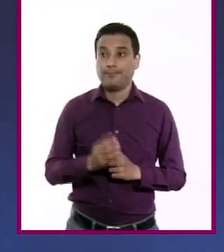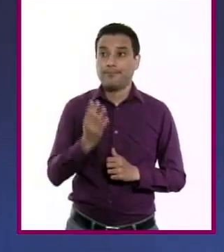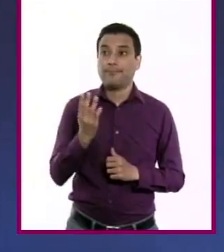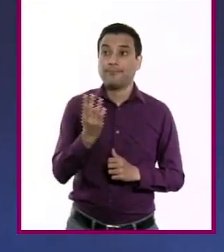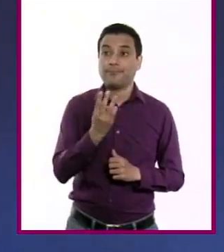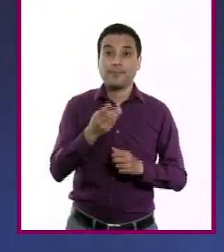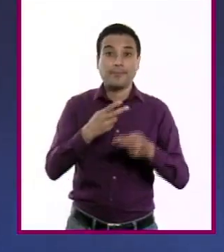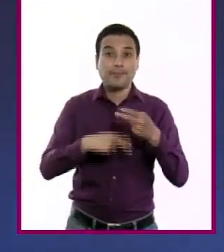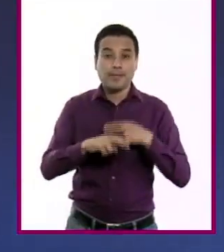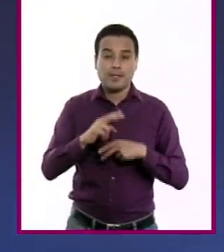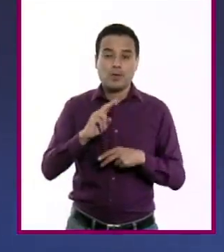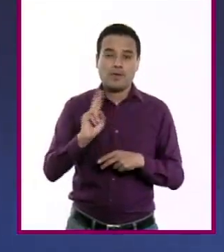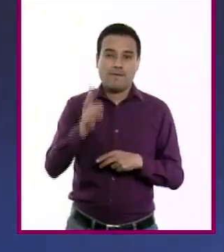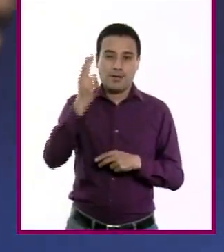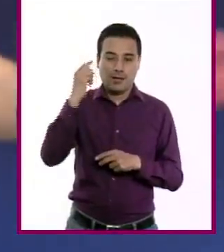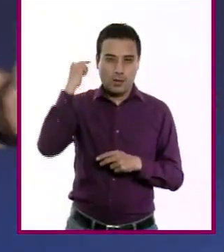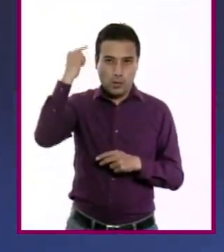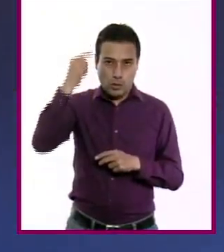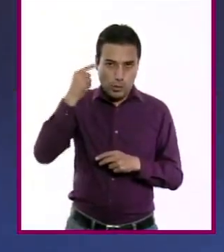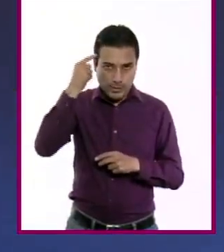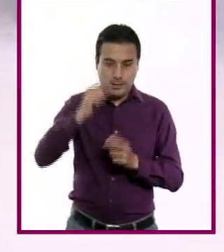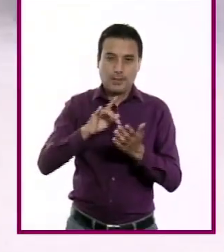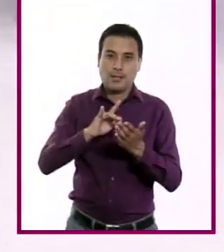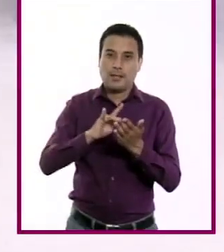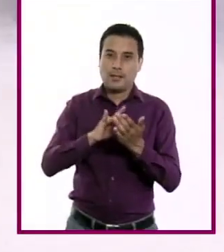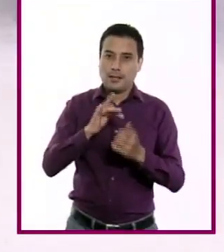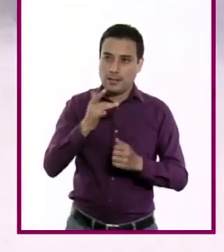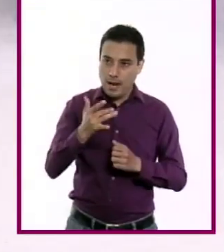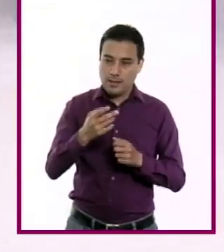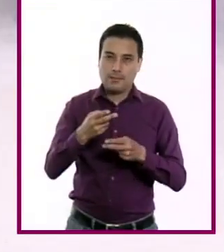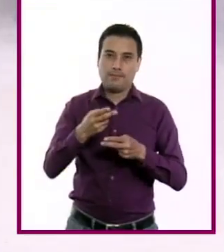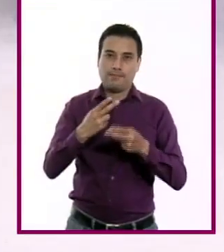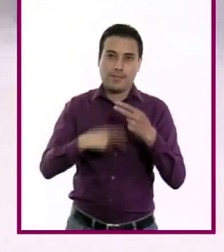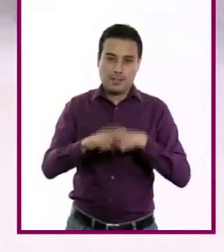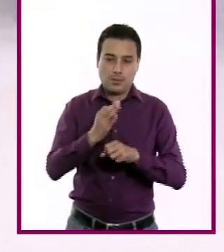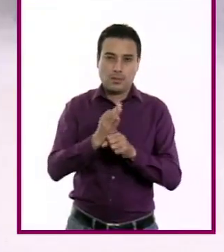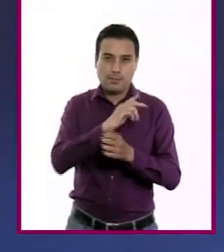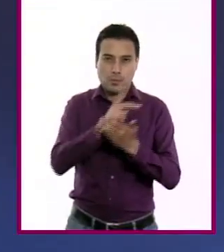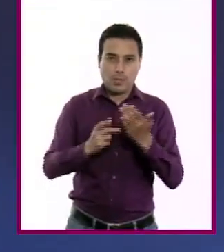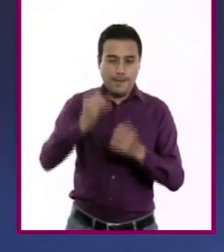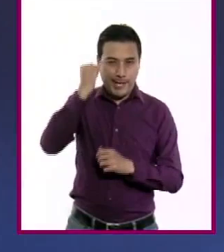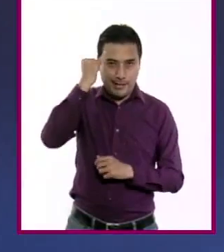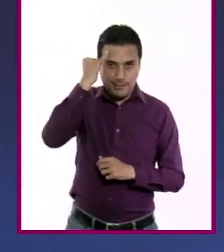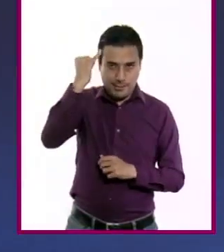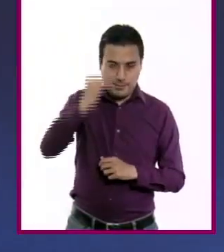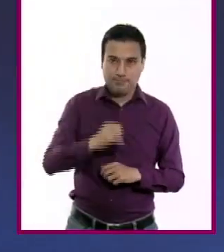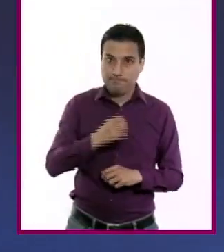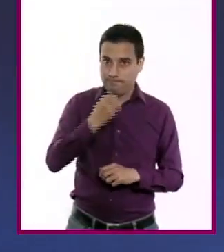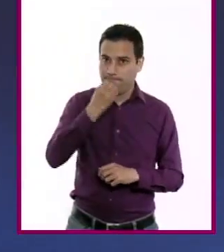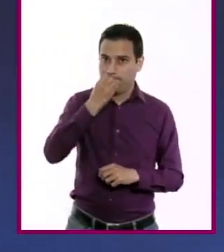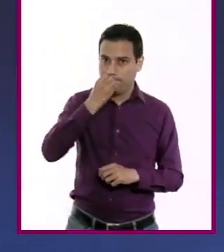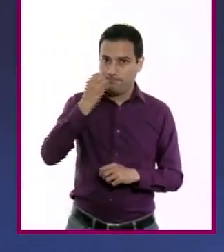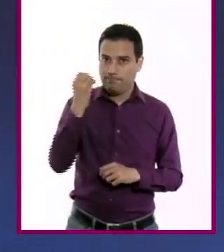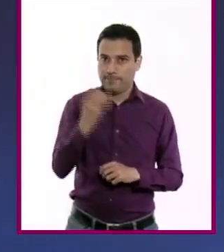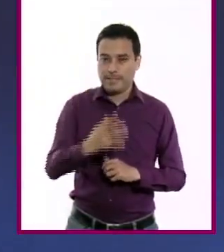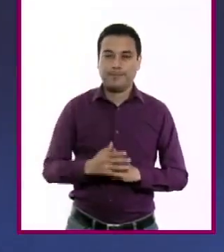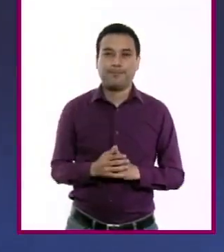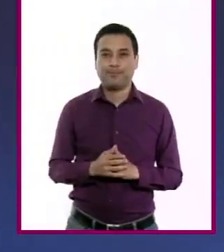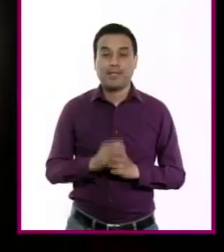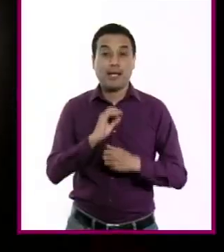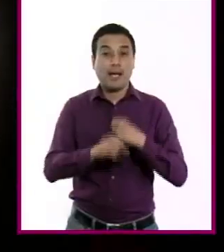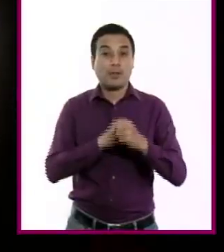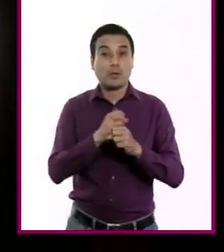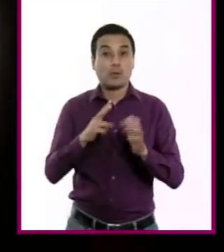visitan desde la Universidad de Londres. Gracias por acompañarnos en este programa de Ingéniatelas que va a estar de super lujo. El